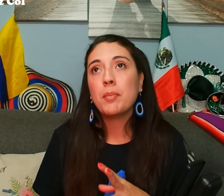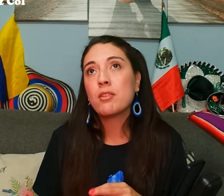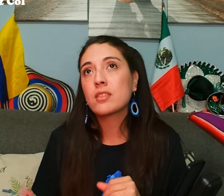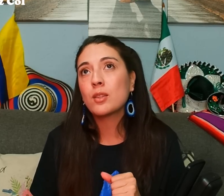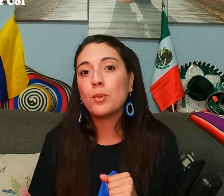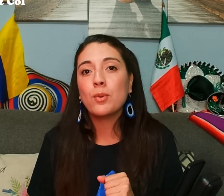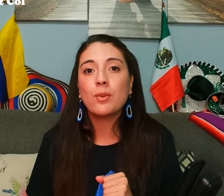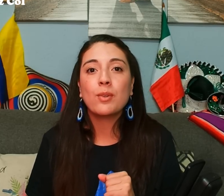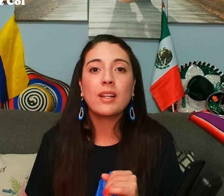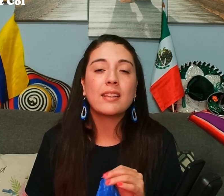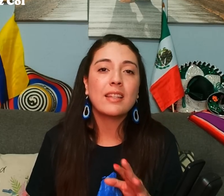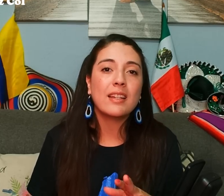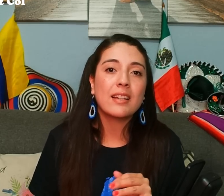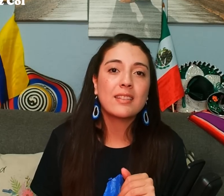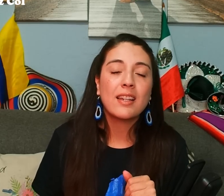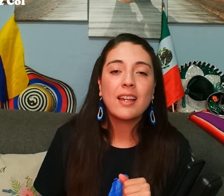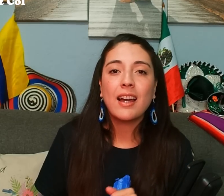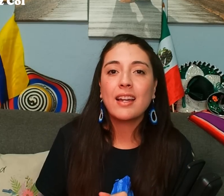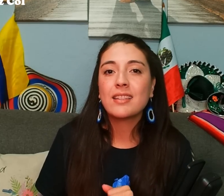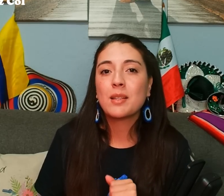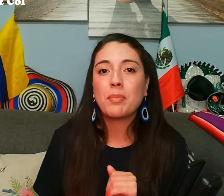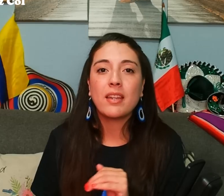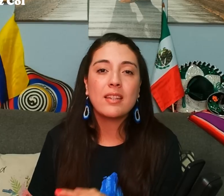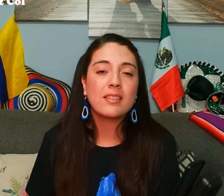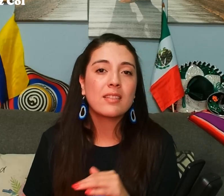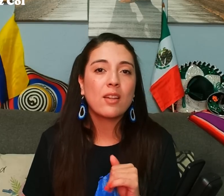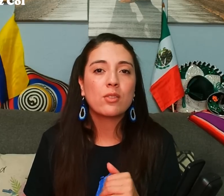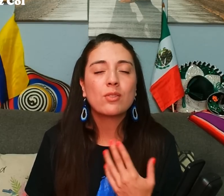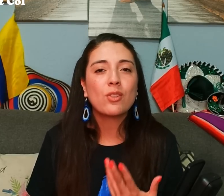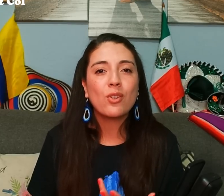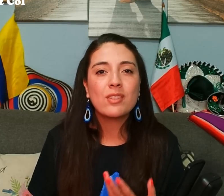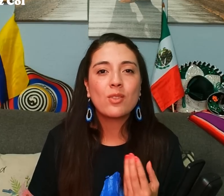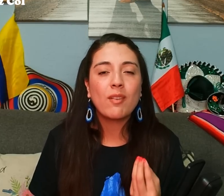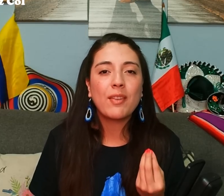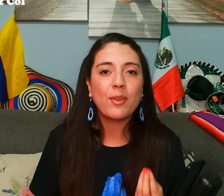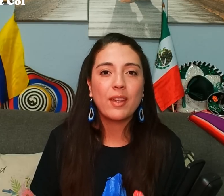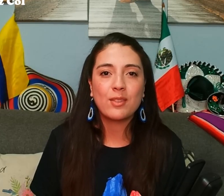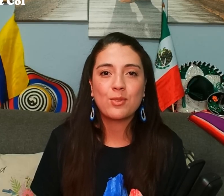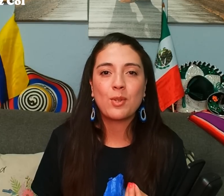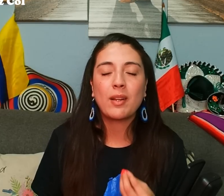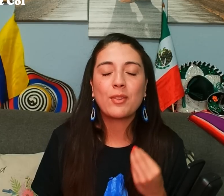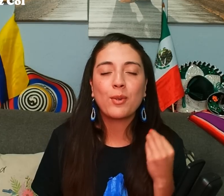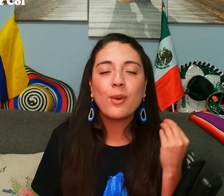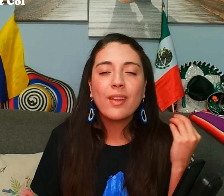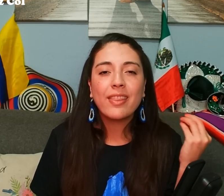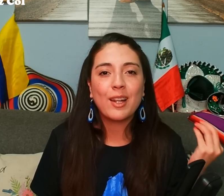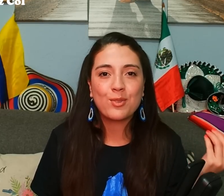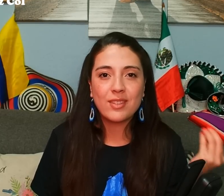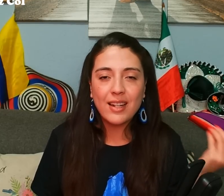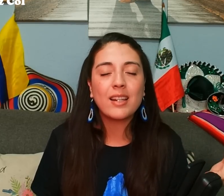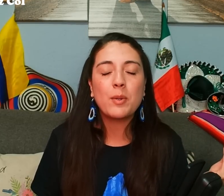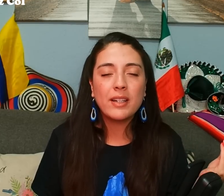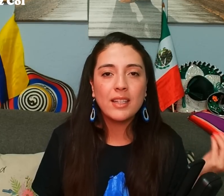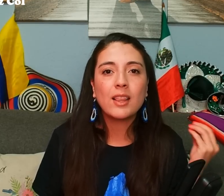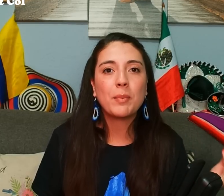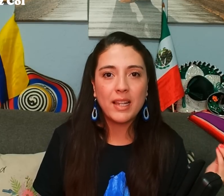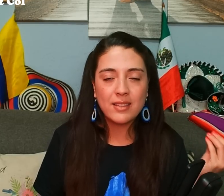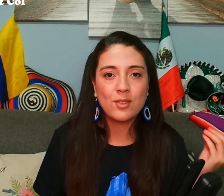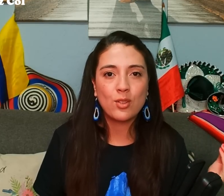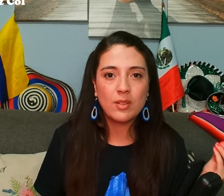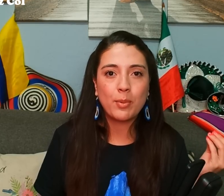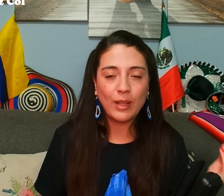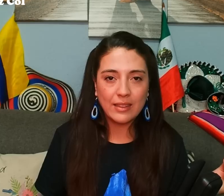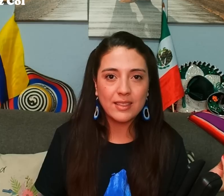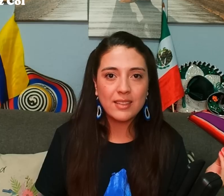diga, pero es que tú le tiras a este país y a este otro. No estoy hablando de eso, estoy hablando de los que están arriba y toman